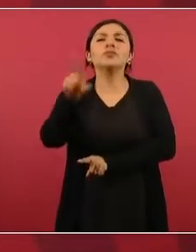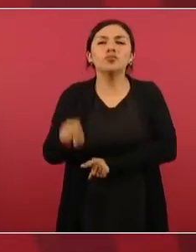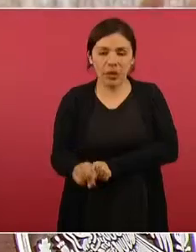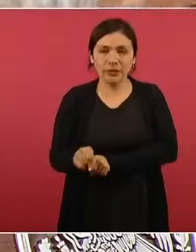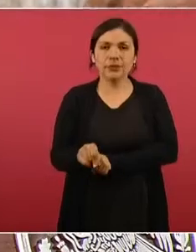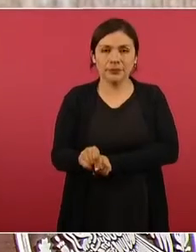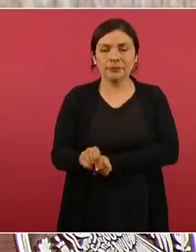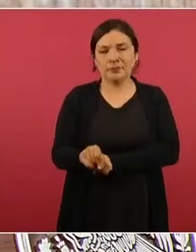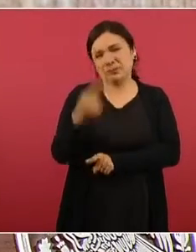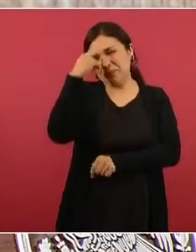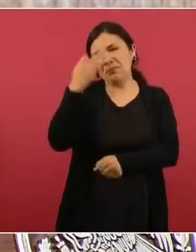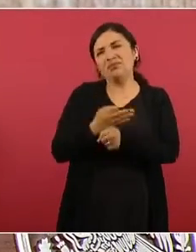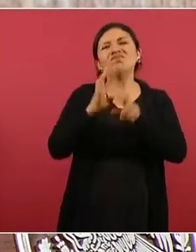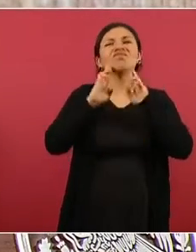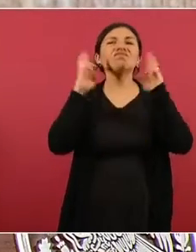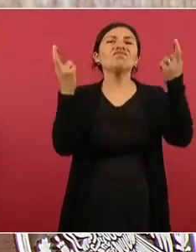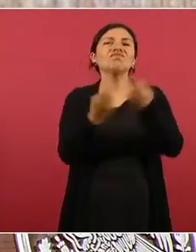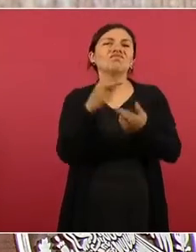de lo de la cumbre,